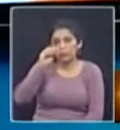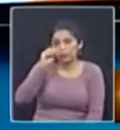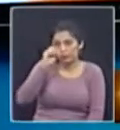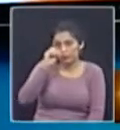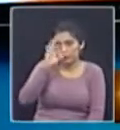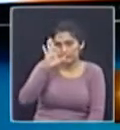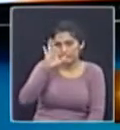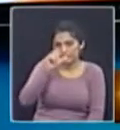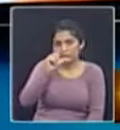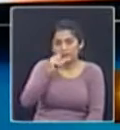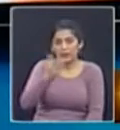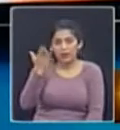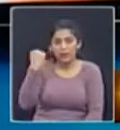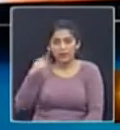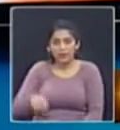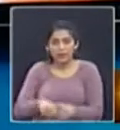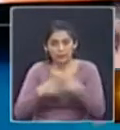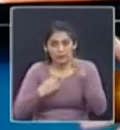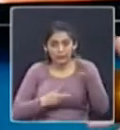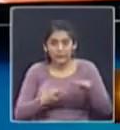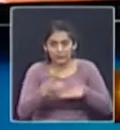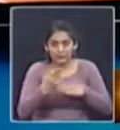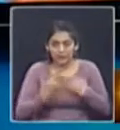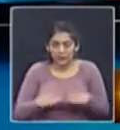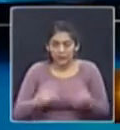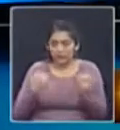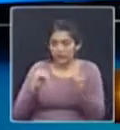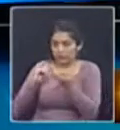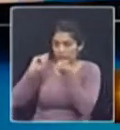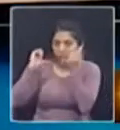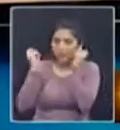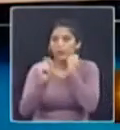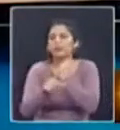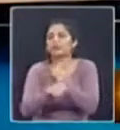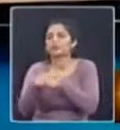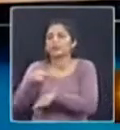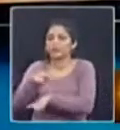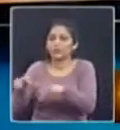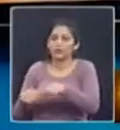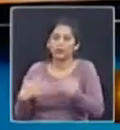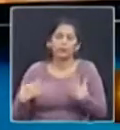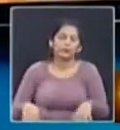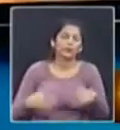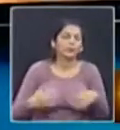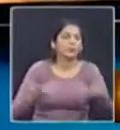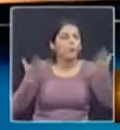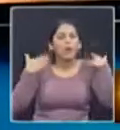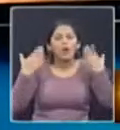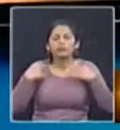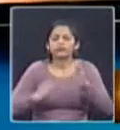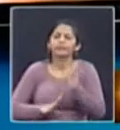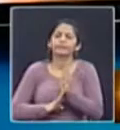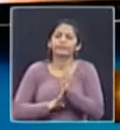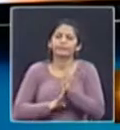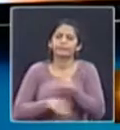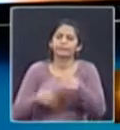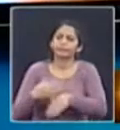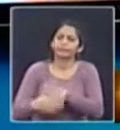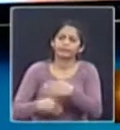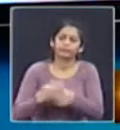meses atrás y ahora nos vamos a wáyar es decir puede que él está en una espiral de progreso una espiral de